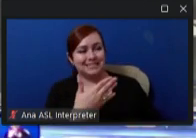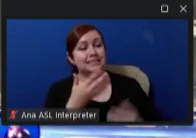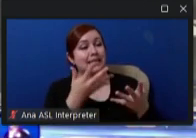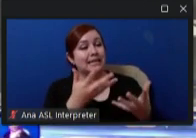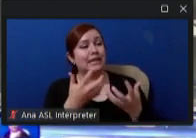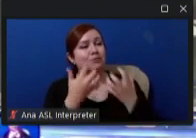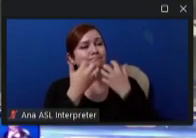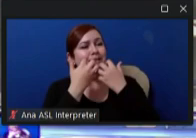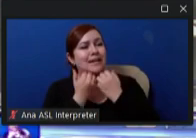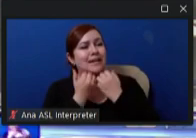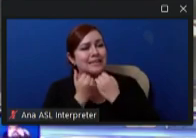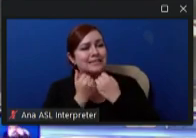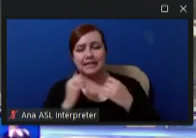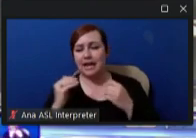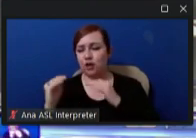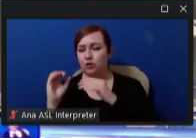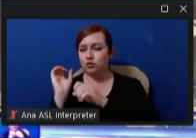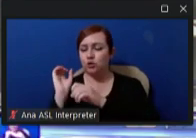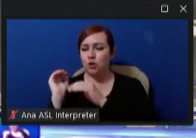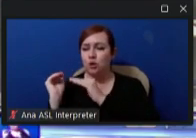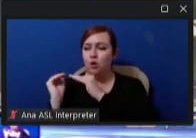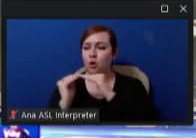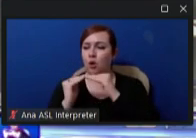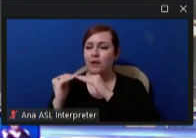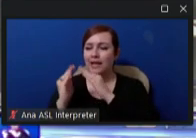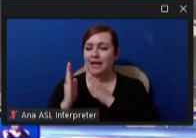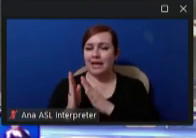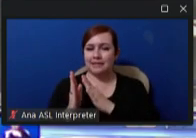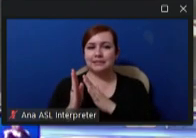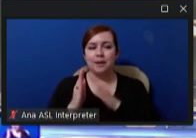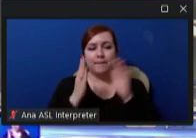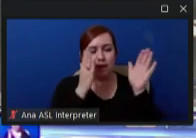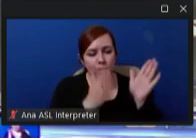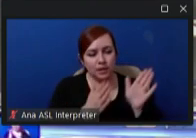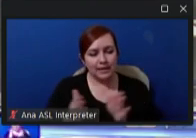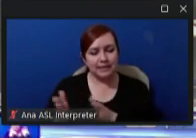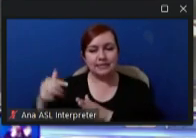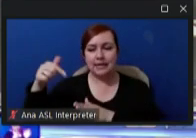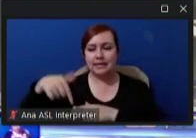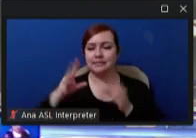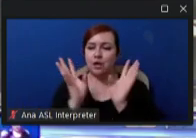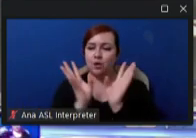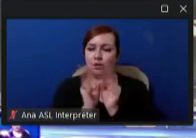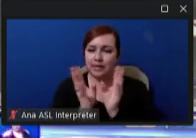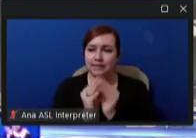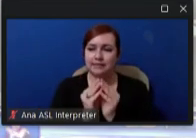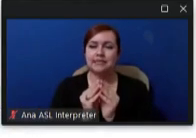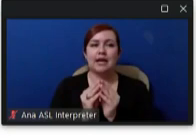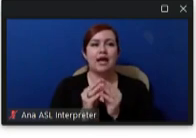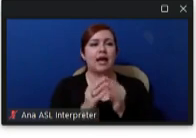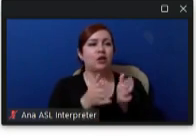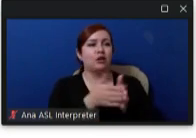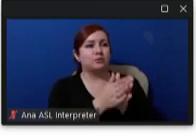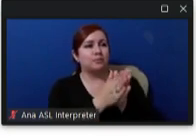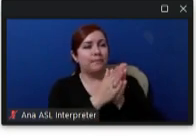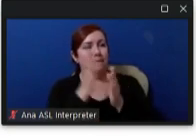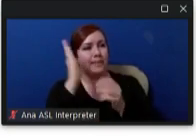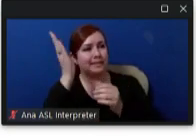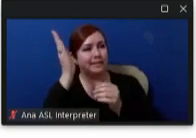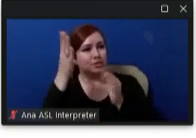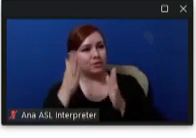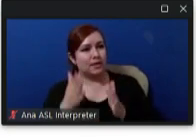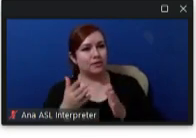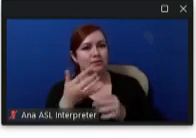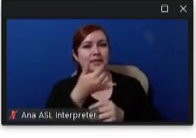a los colegas de la Comisión por organizar esta audiencia, a los peticionarios y también a la representación